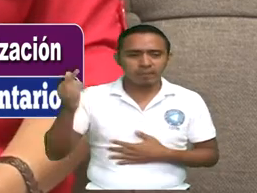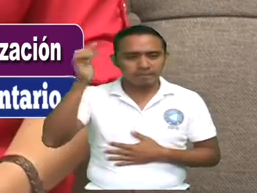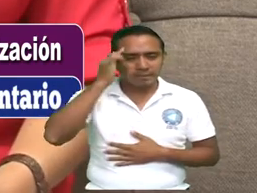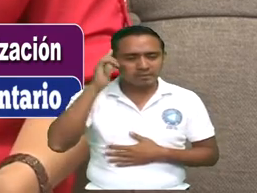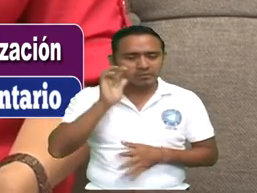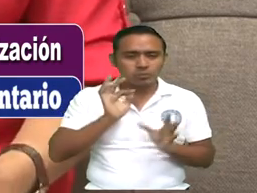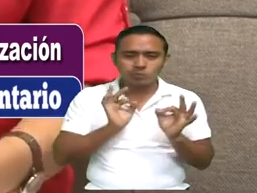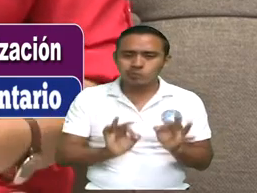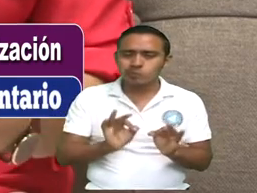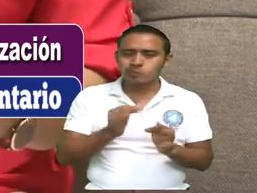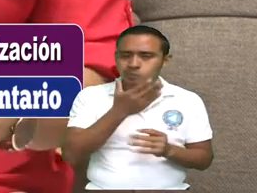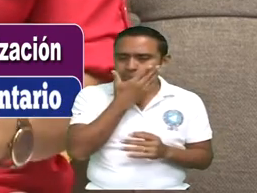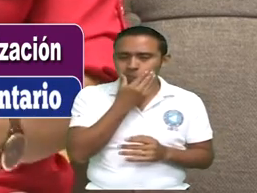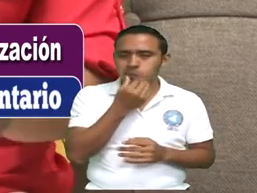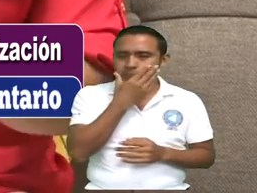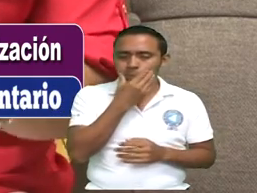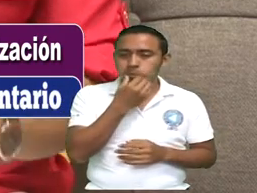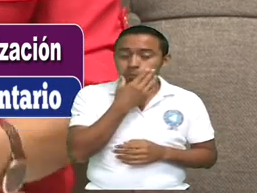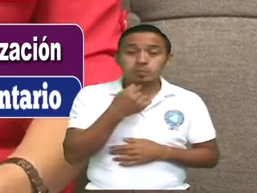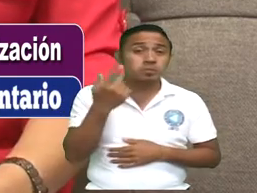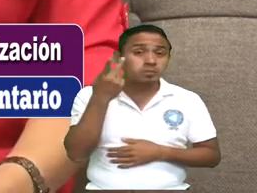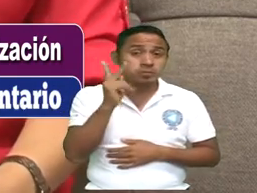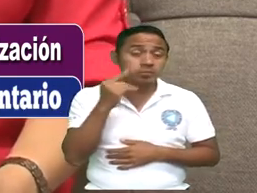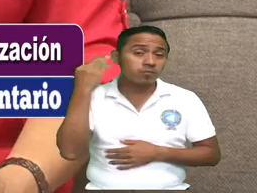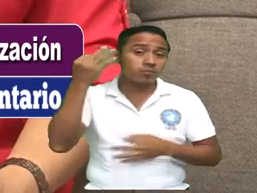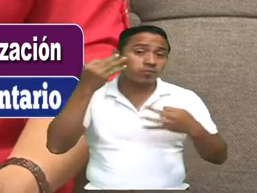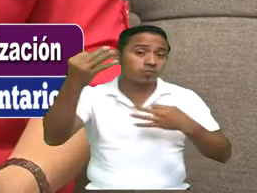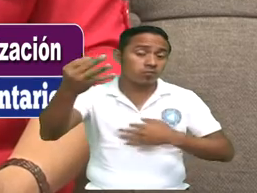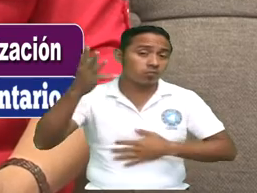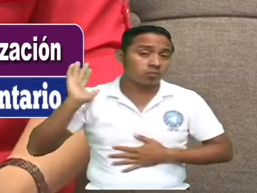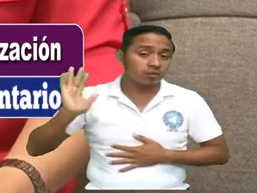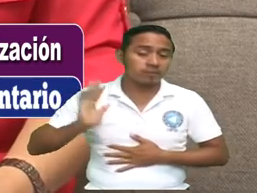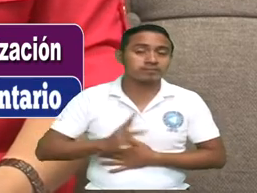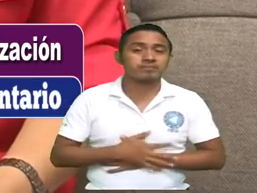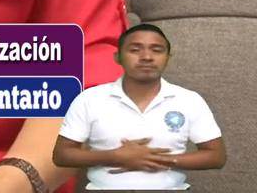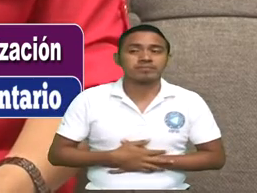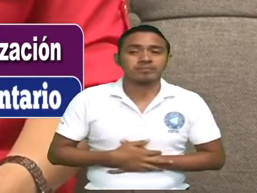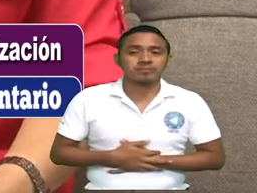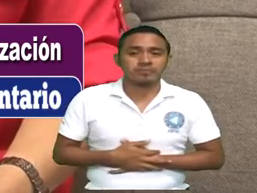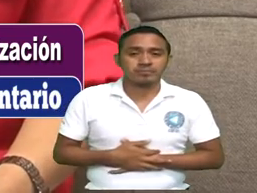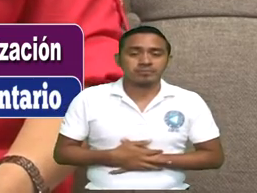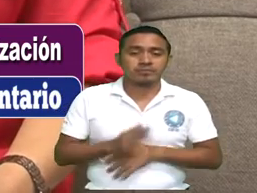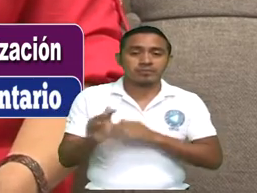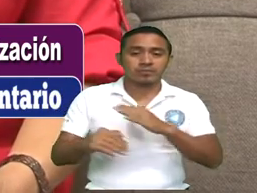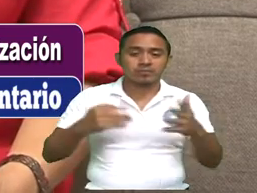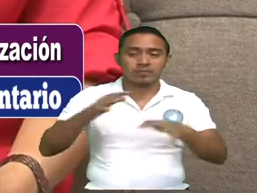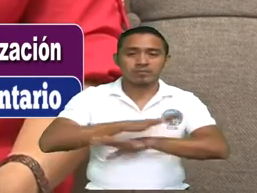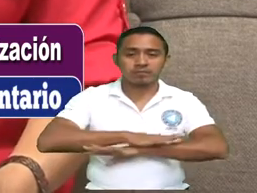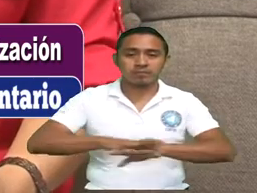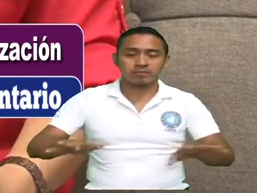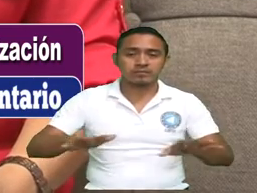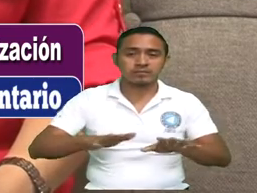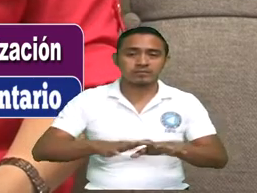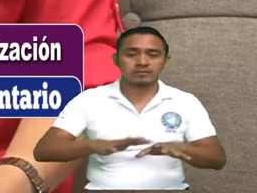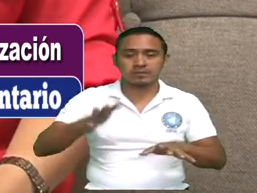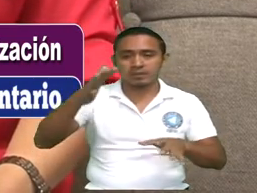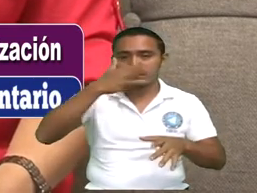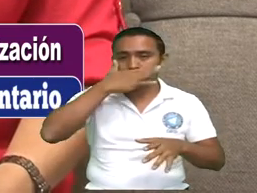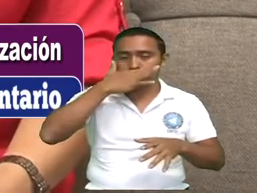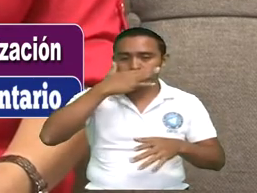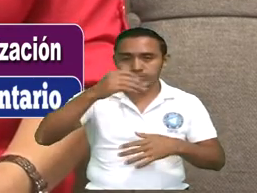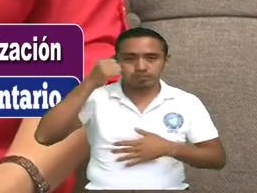pensado. Hemos estado siempre mirando hacia el futuro. Y es por eso que después de que el Frente